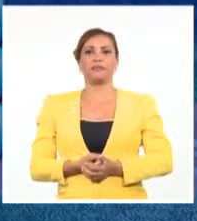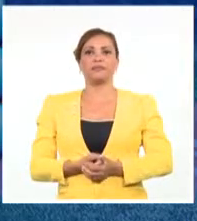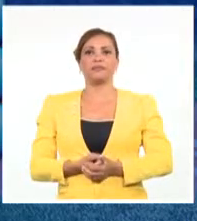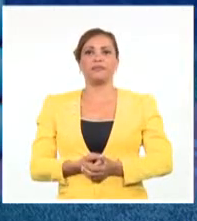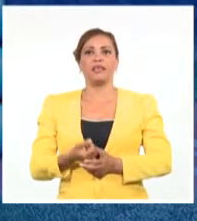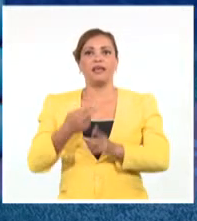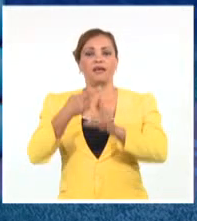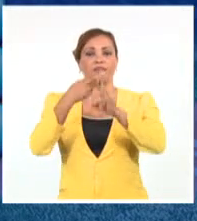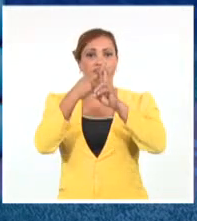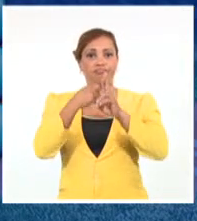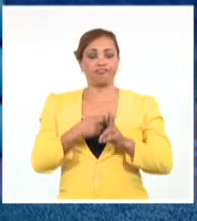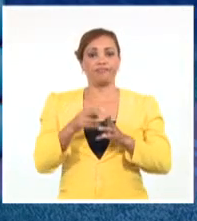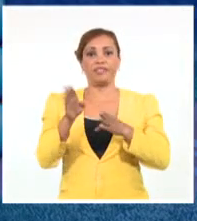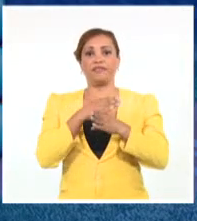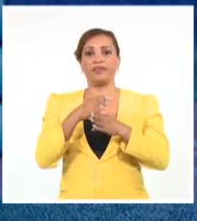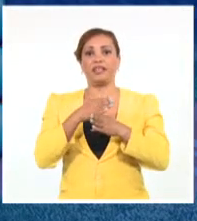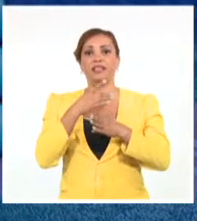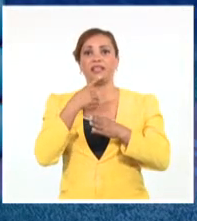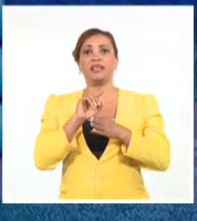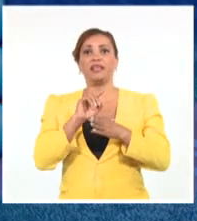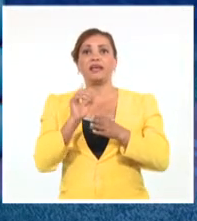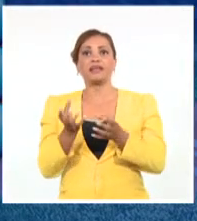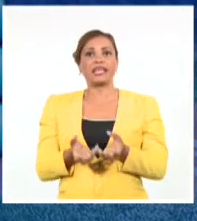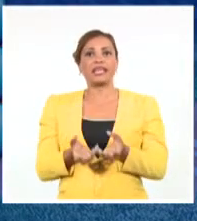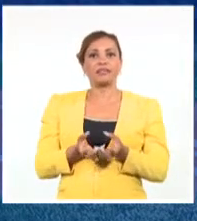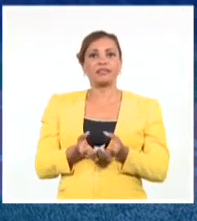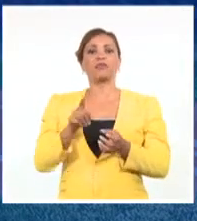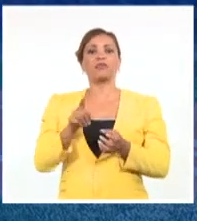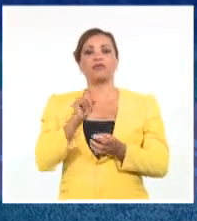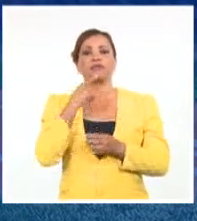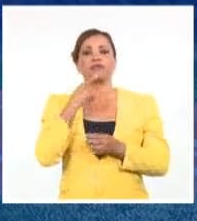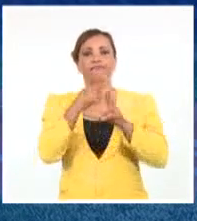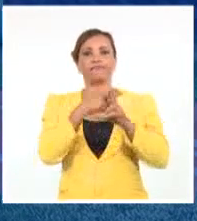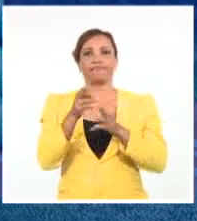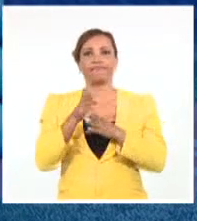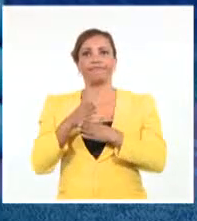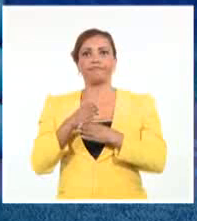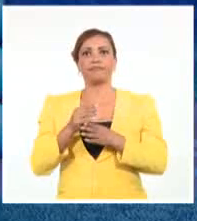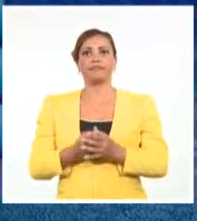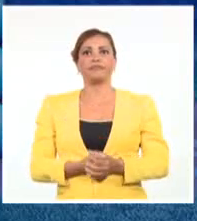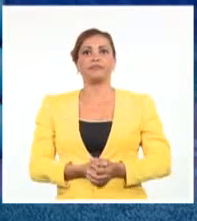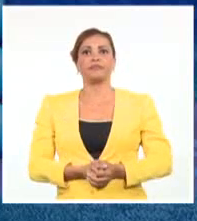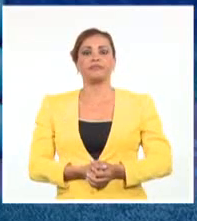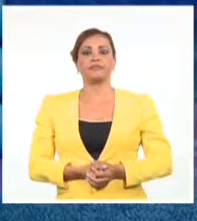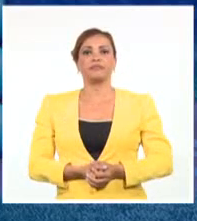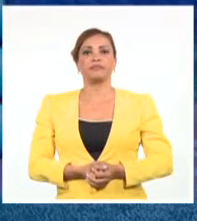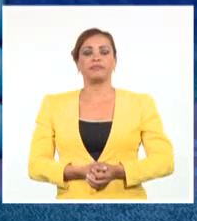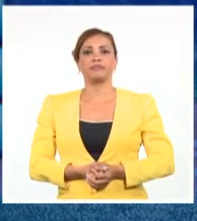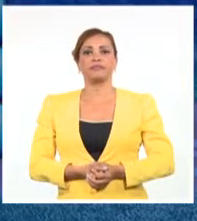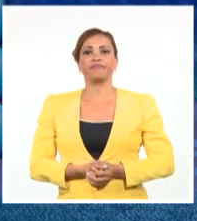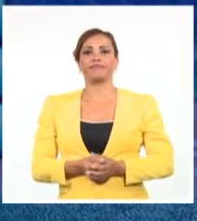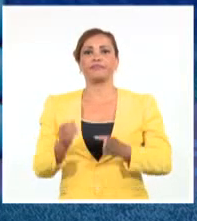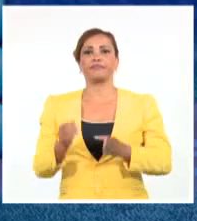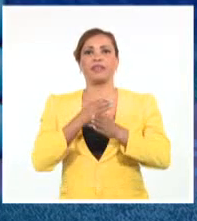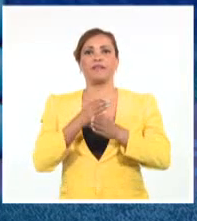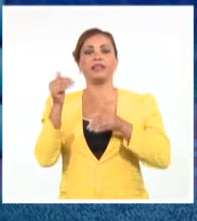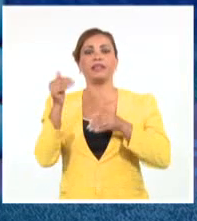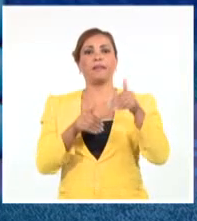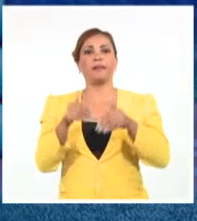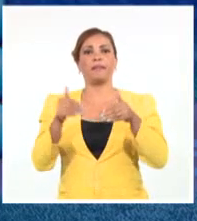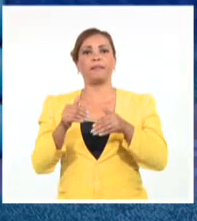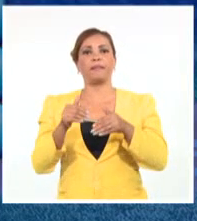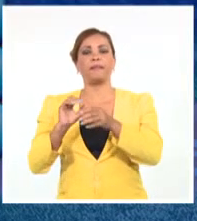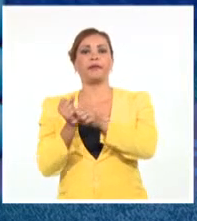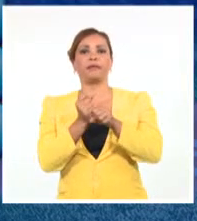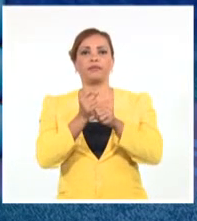llamados a fila son Rafael Viñales y Yosvani Alarcón. El cuadro lo defenderán Guillermo Avilés, Carlos Benítez, Osvaldo Abreu,